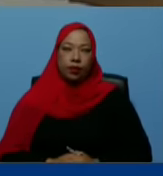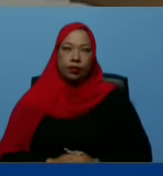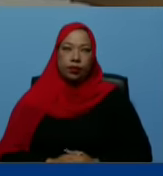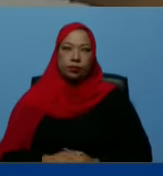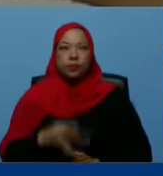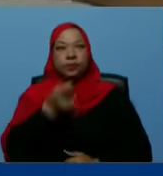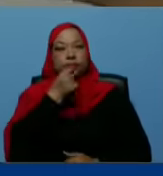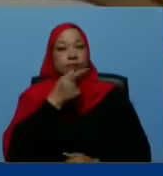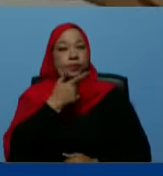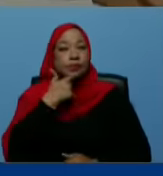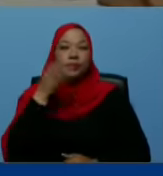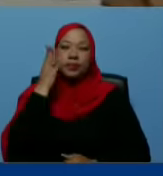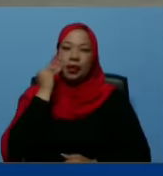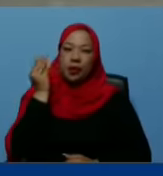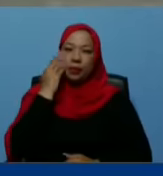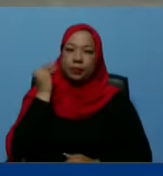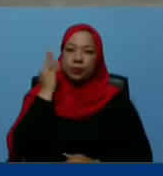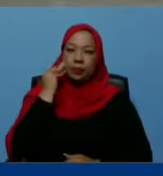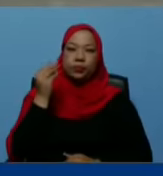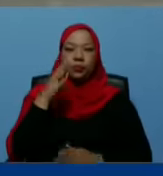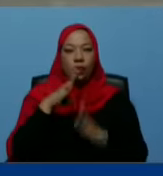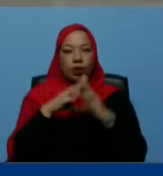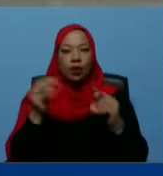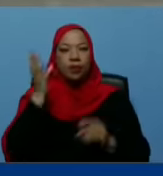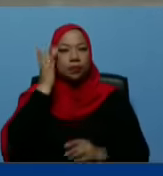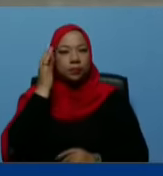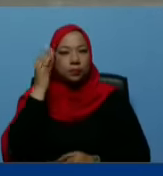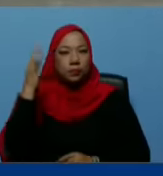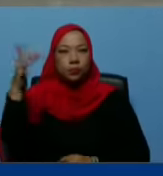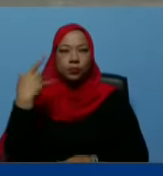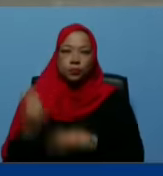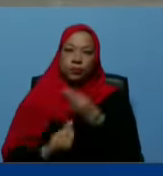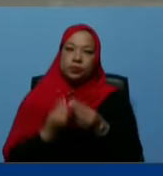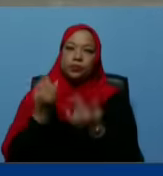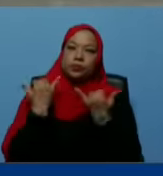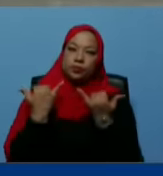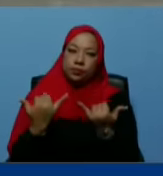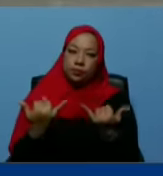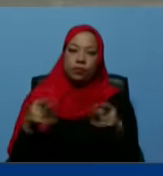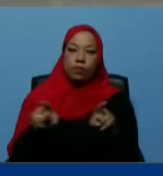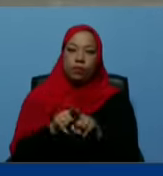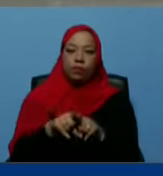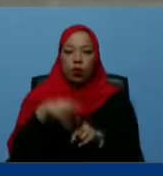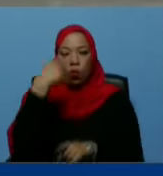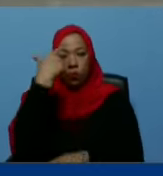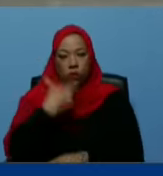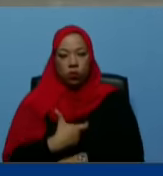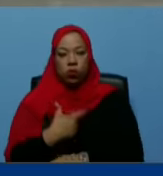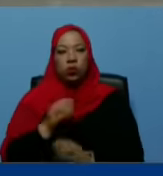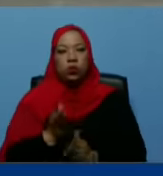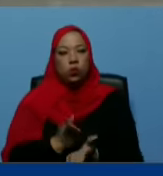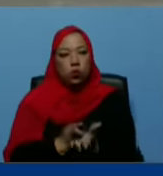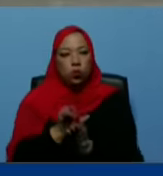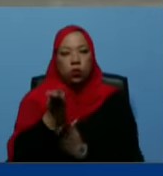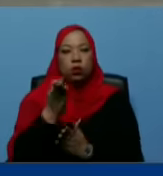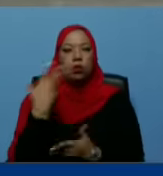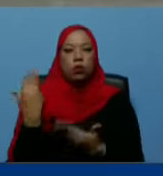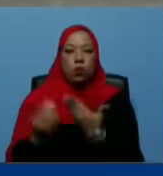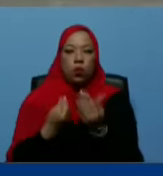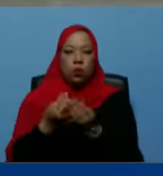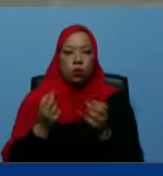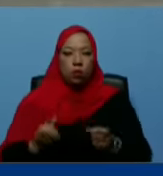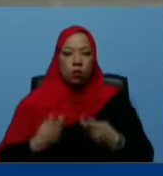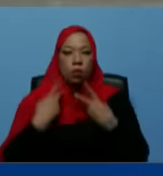qué bonita experiencia que todos esos sueños los hacemos realidad con perseverancia, con lealtad, con